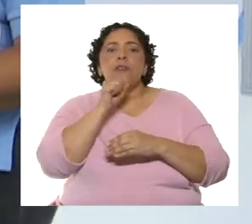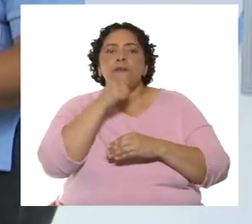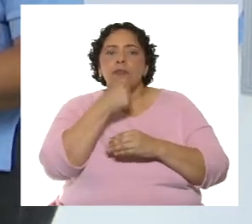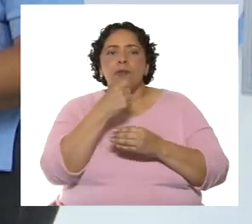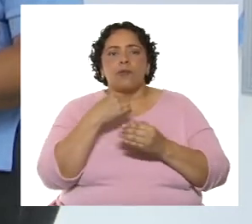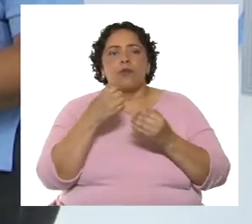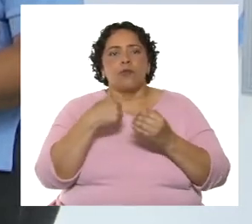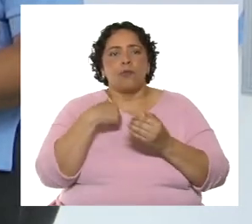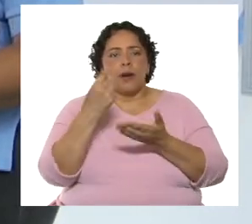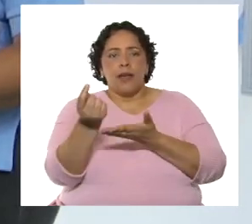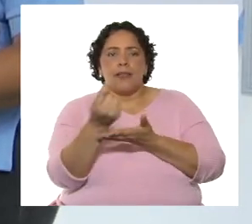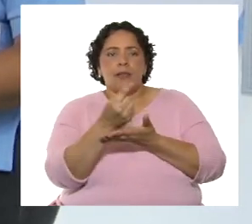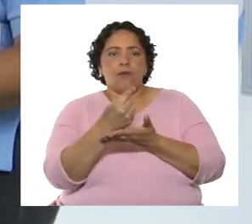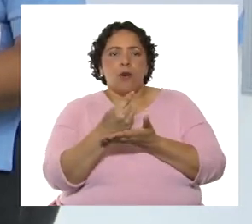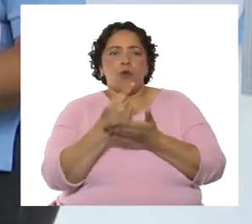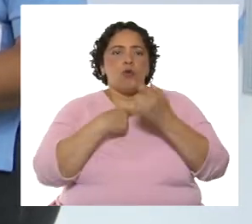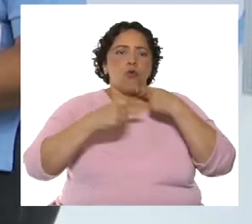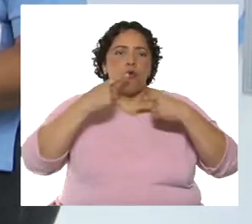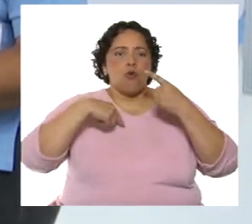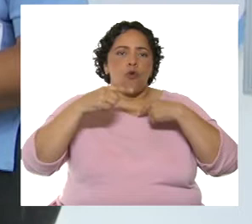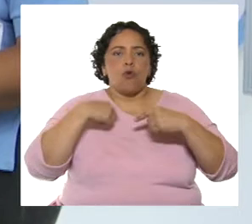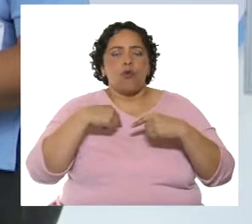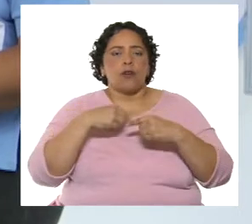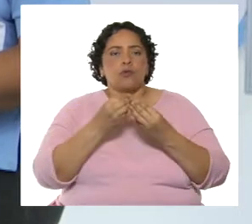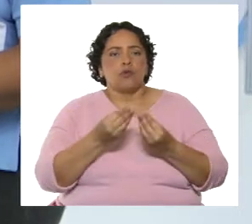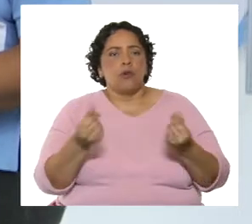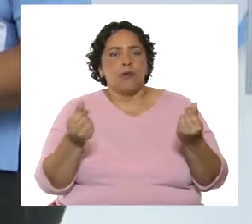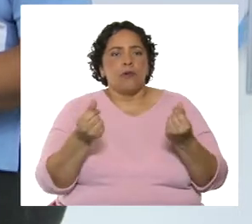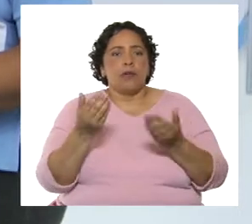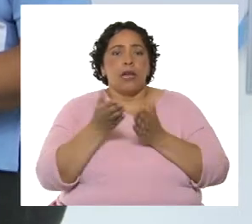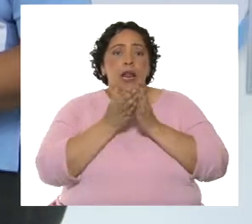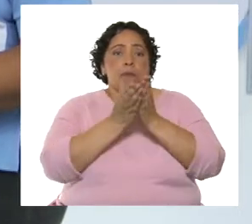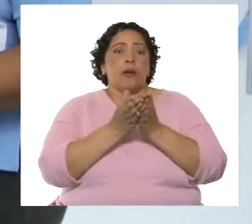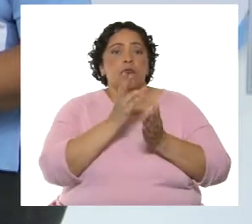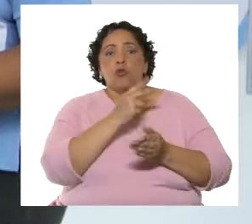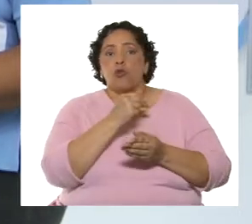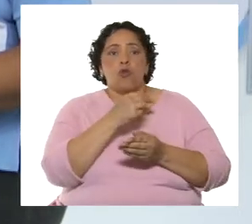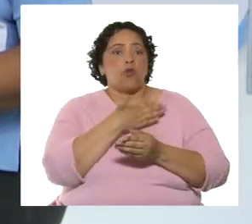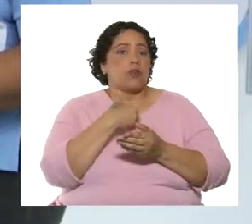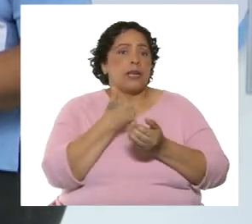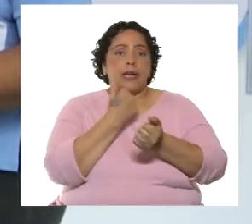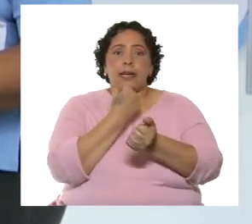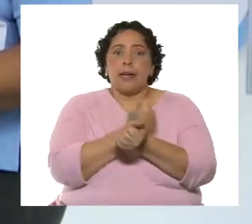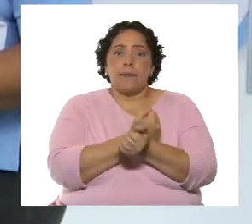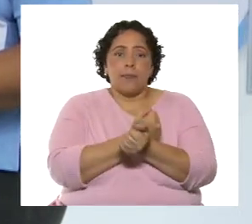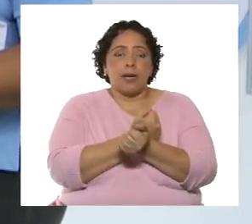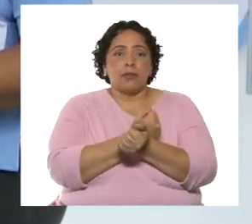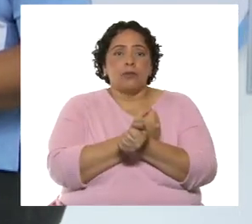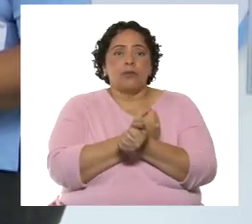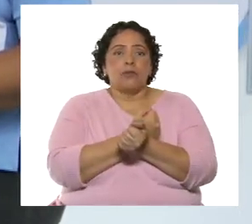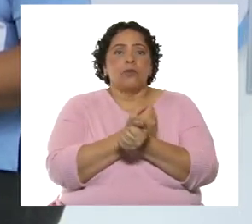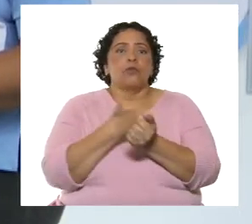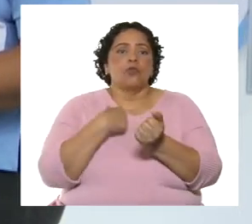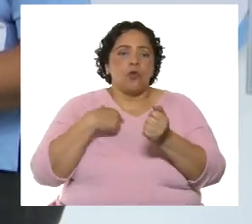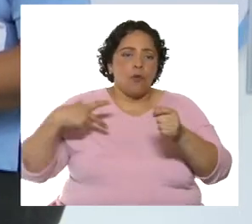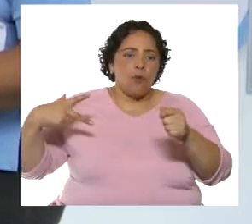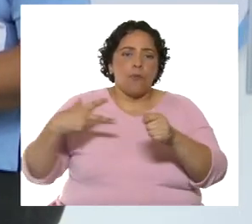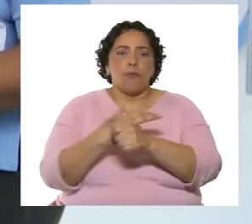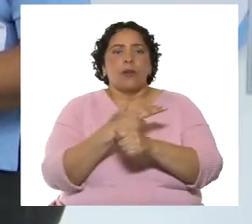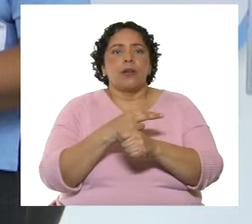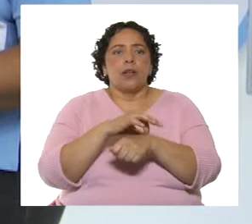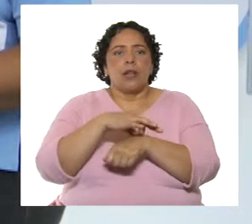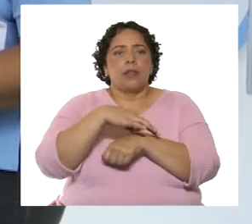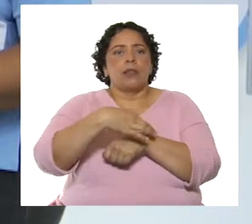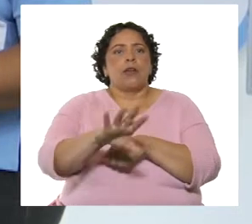dibujarlo con colores frescos. Y como el barquito no quiere estar preso, le pico los